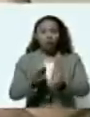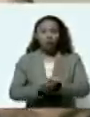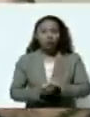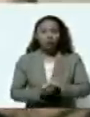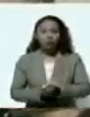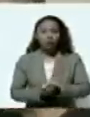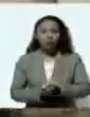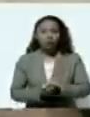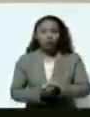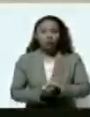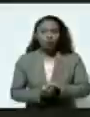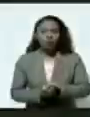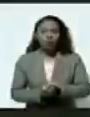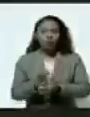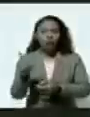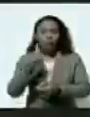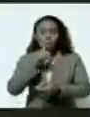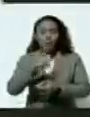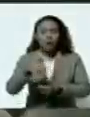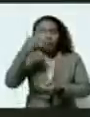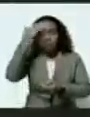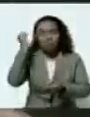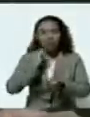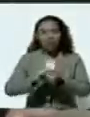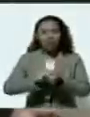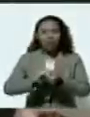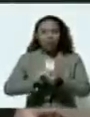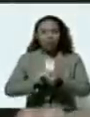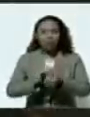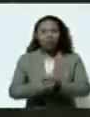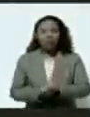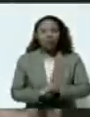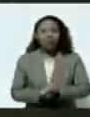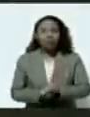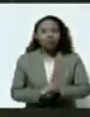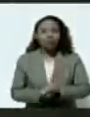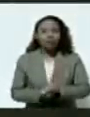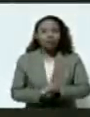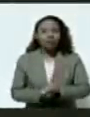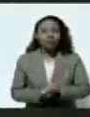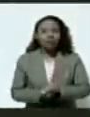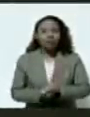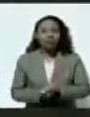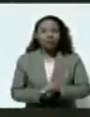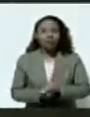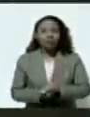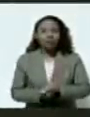Márquez, alias El Mal Bañado, alias Juanito Alimaña.